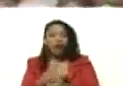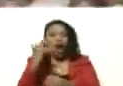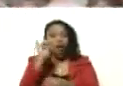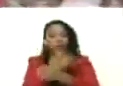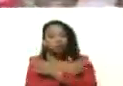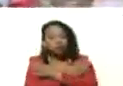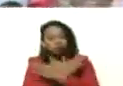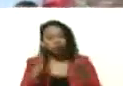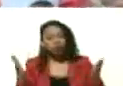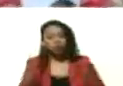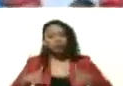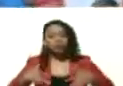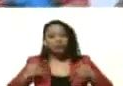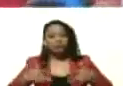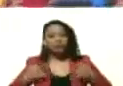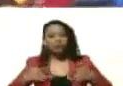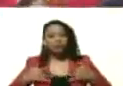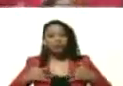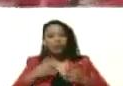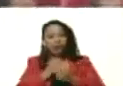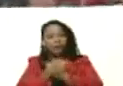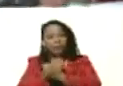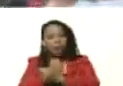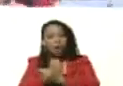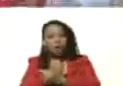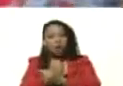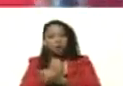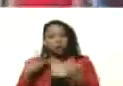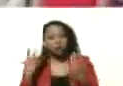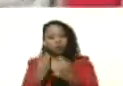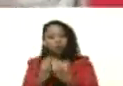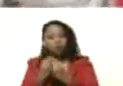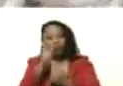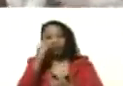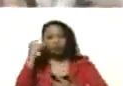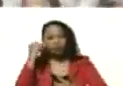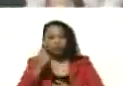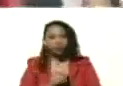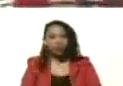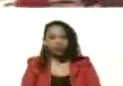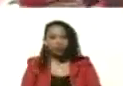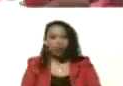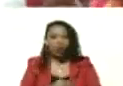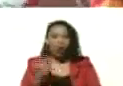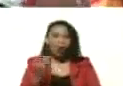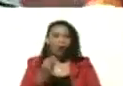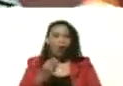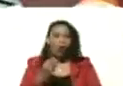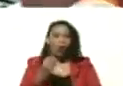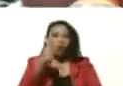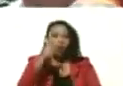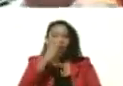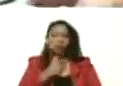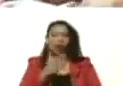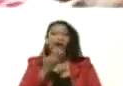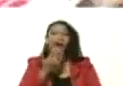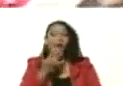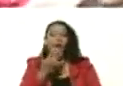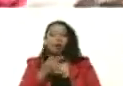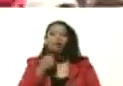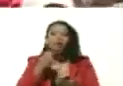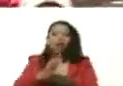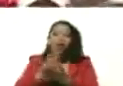solidaridad emotiva, amorosa, con los compañeros, con las compañeras. Es como cuando alguien pierde un familiar, uno